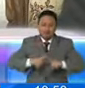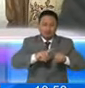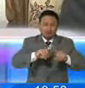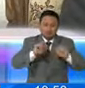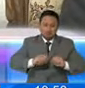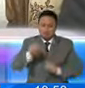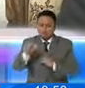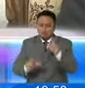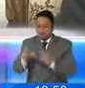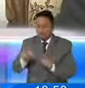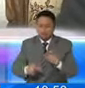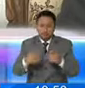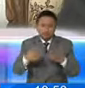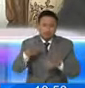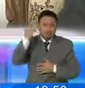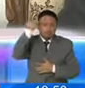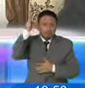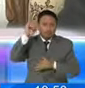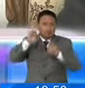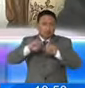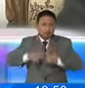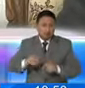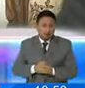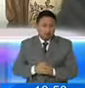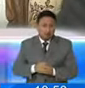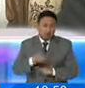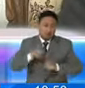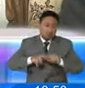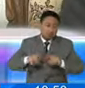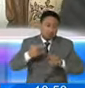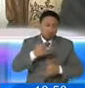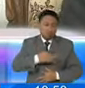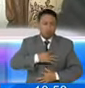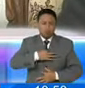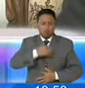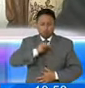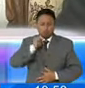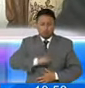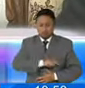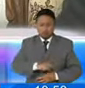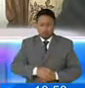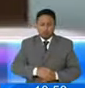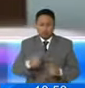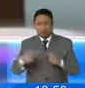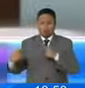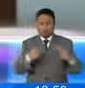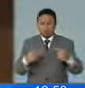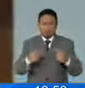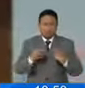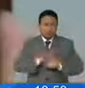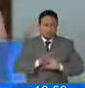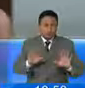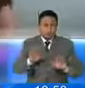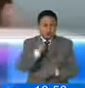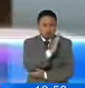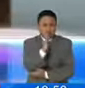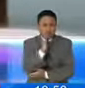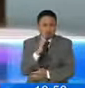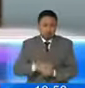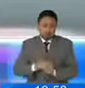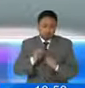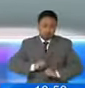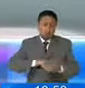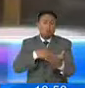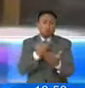cabemos personas que creemos con civismo que no podemos estar en estos antagonismos. Que también buscarán presentar propuestas